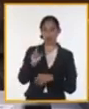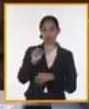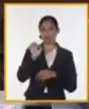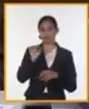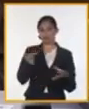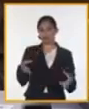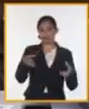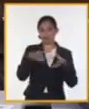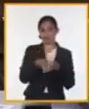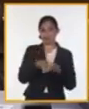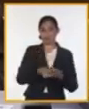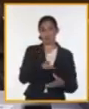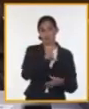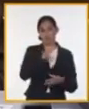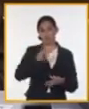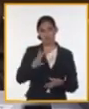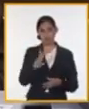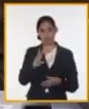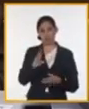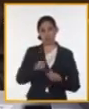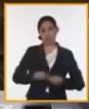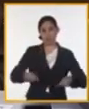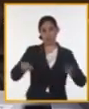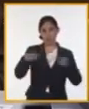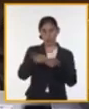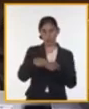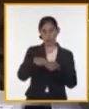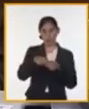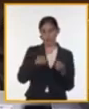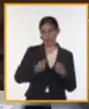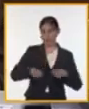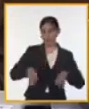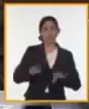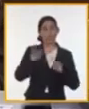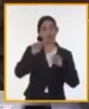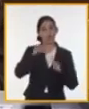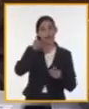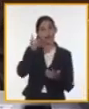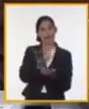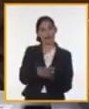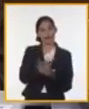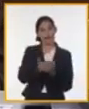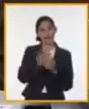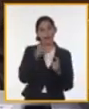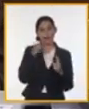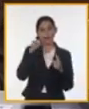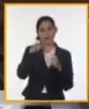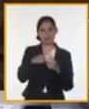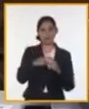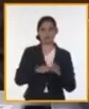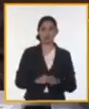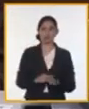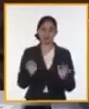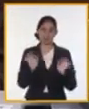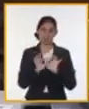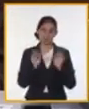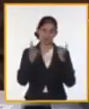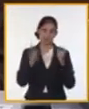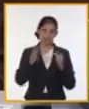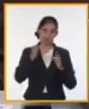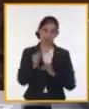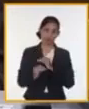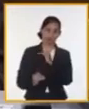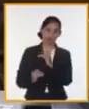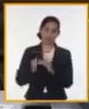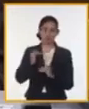el 12º Congreso precisamente a la actualización de esta estrategia, que está en curso y que por